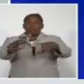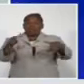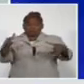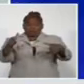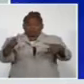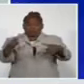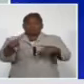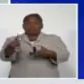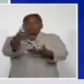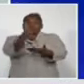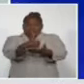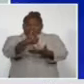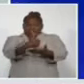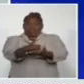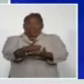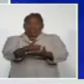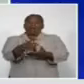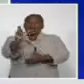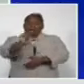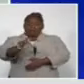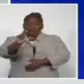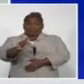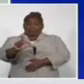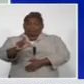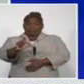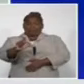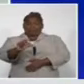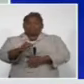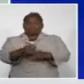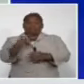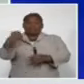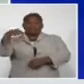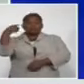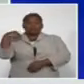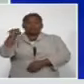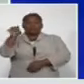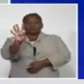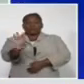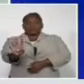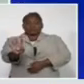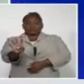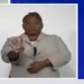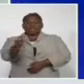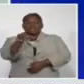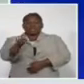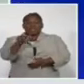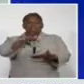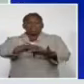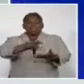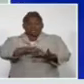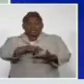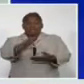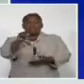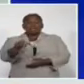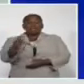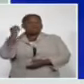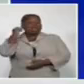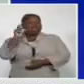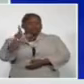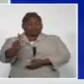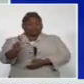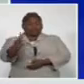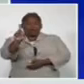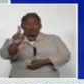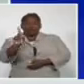estado en su municipio cabecera. Camagüey, que ayer fueron 4, Minas y Florida, 1 cada uno. Las